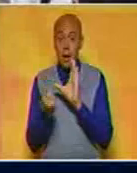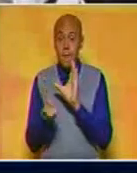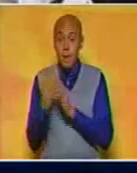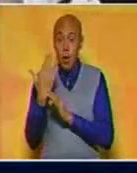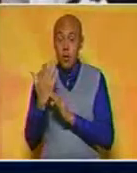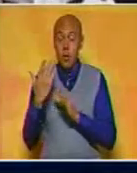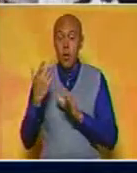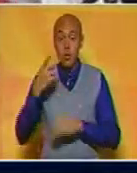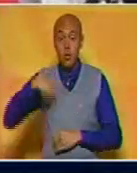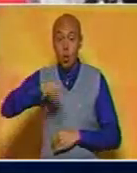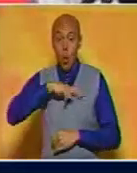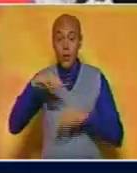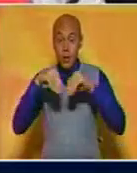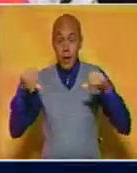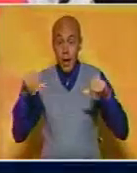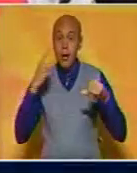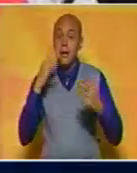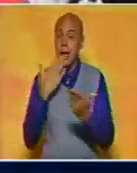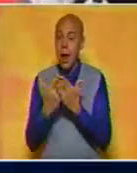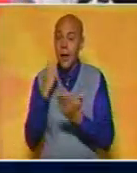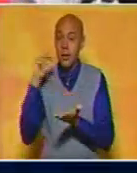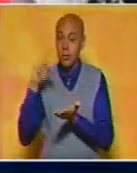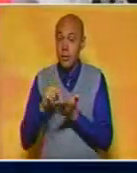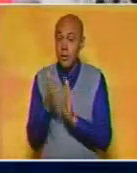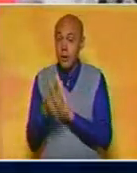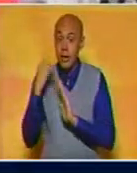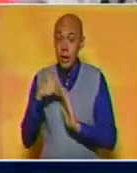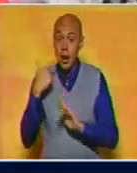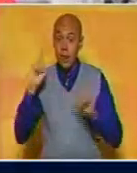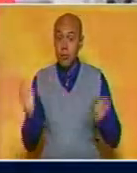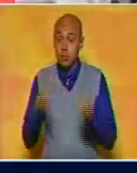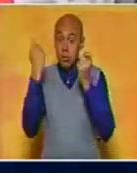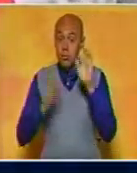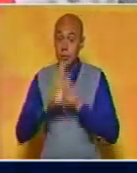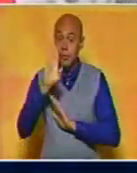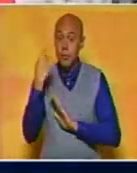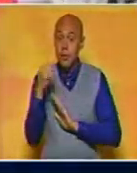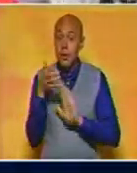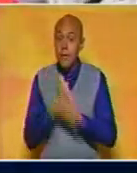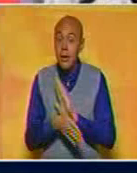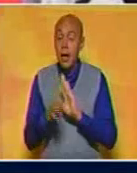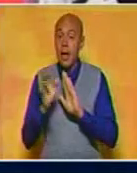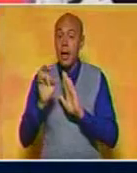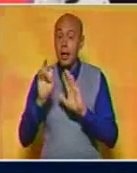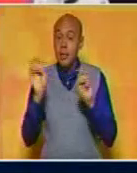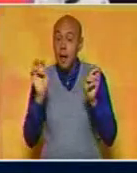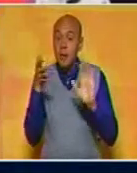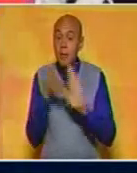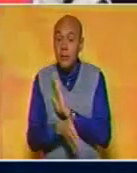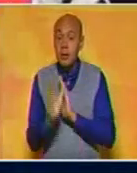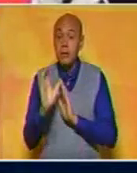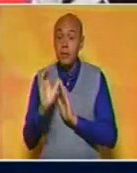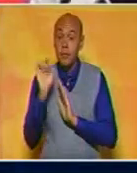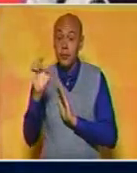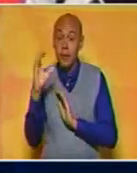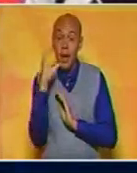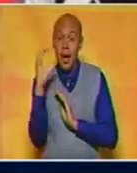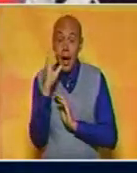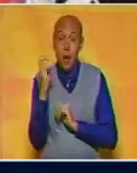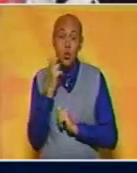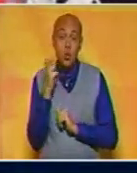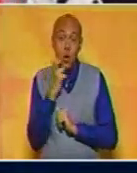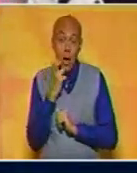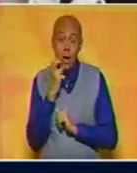y en esta tierra gracias por la visita para impulsar una materia prima que es muy importante como dicen ellos sin cacao y al